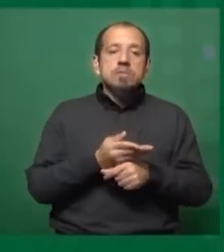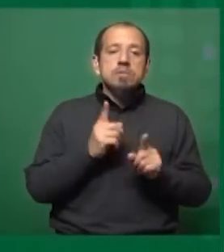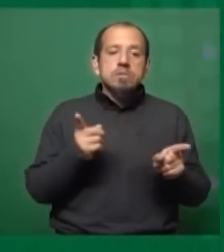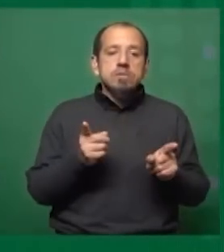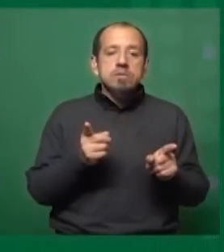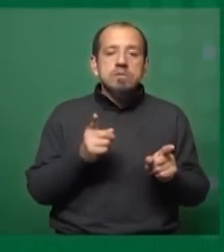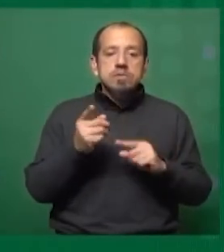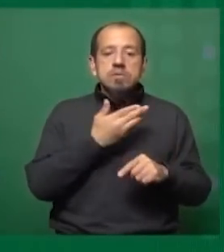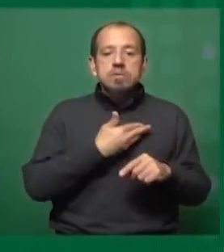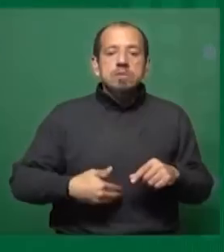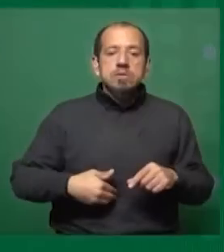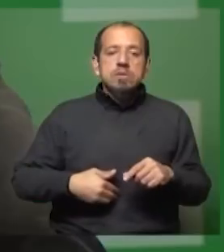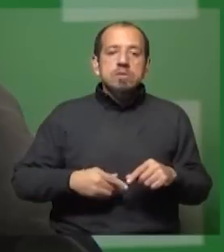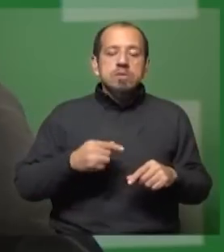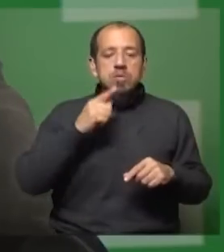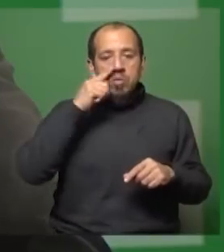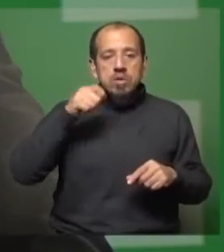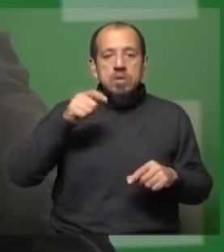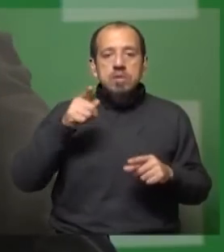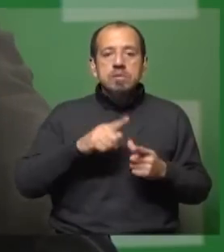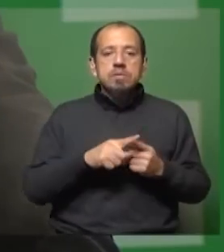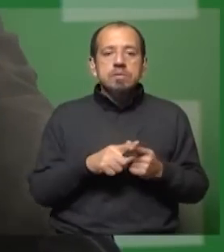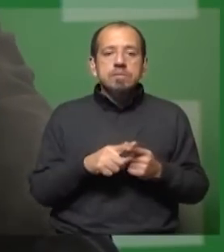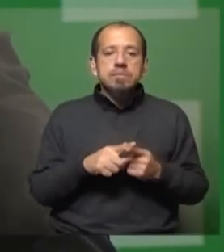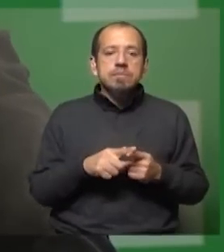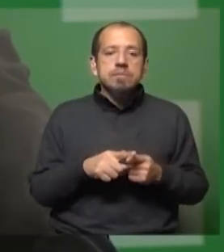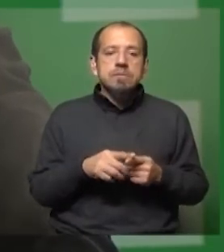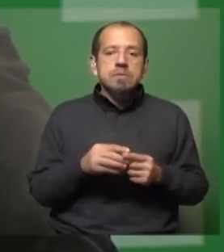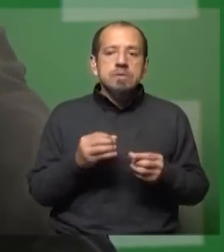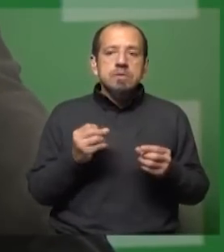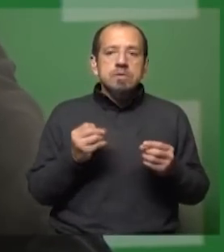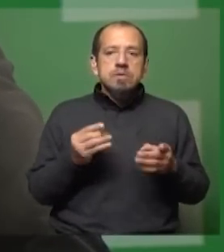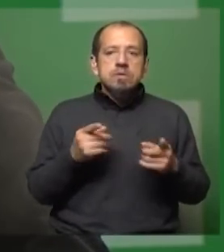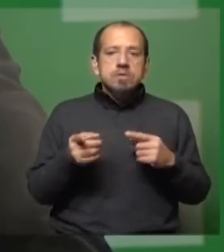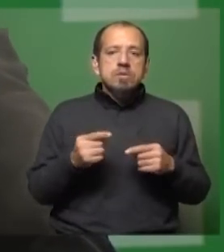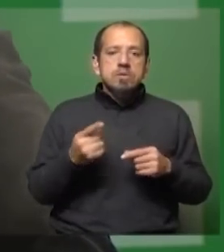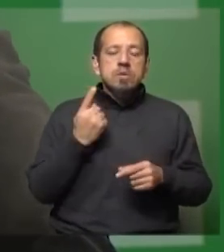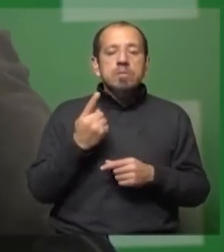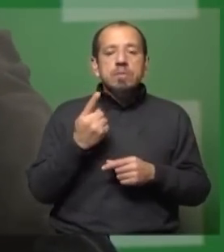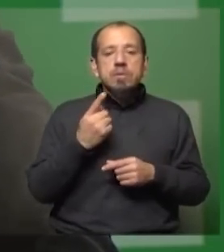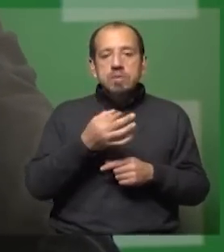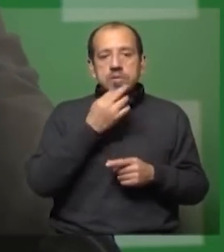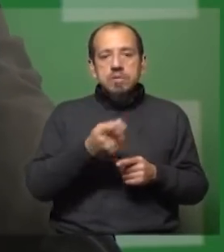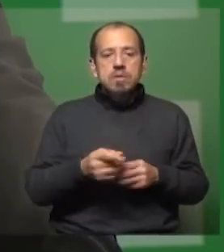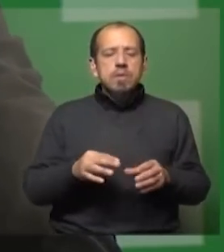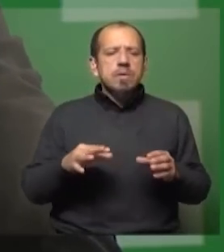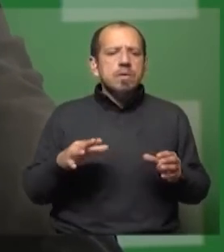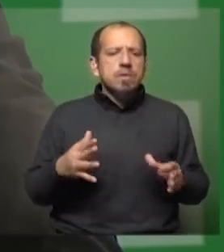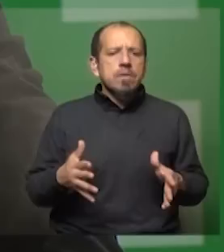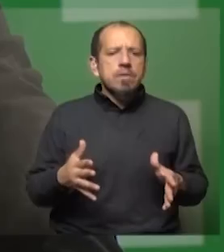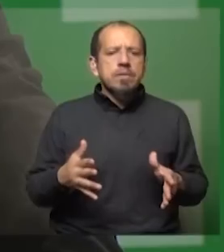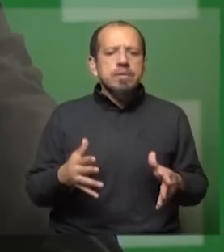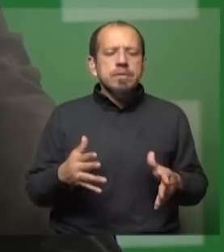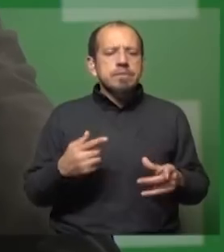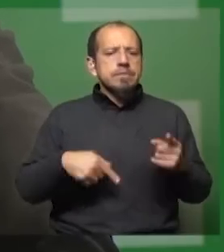siquiera estuviera el presidente Celestino sí es un muy buen punto ese arranque porque lo primero es decir en qué contexto global